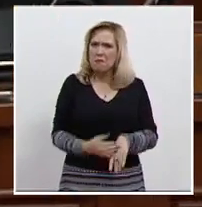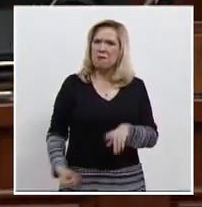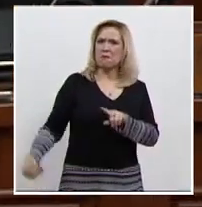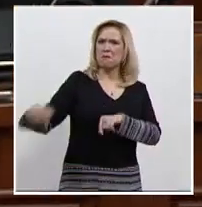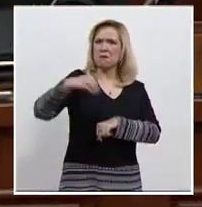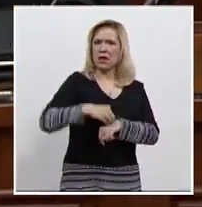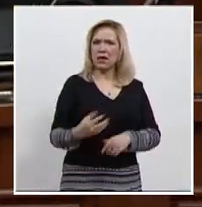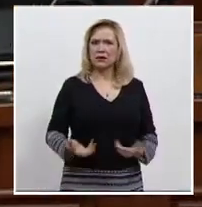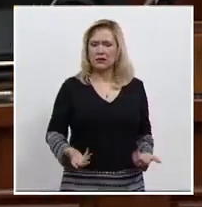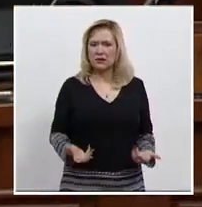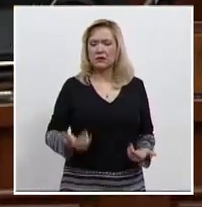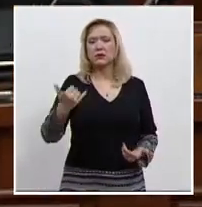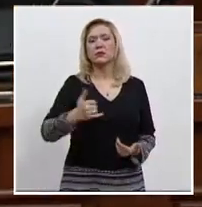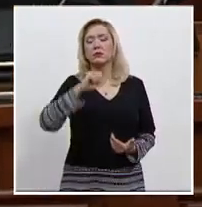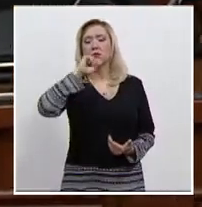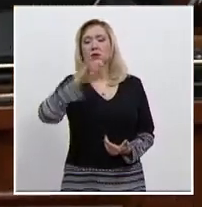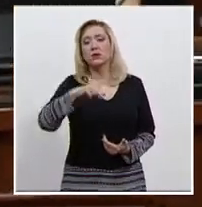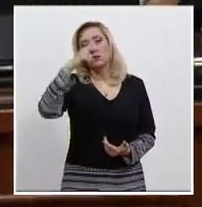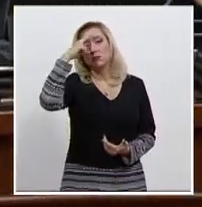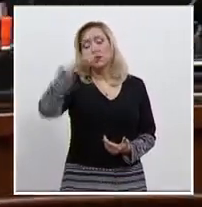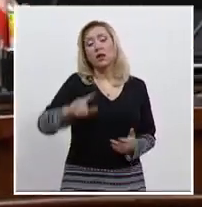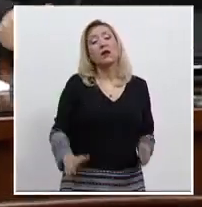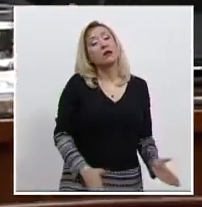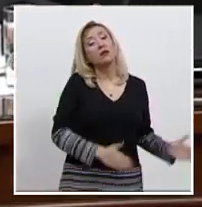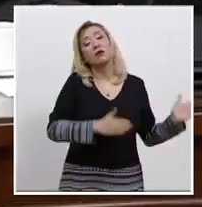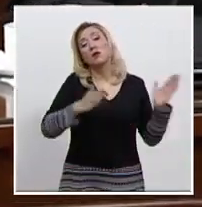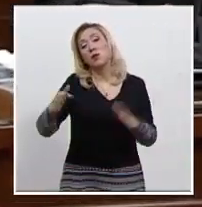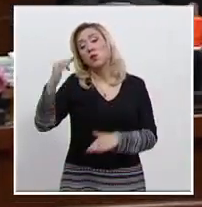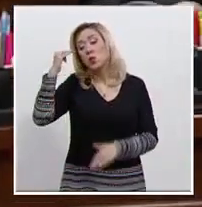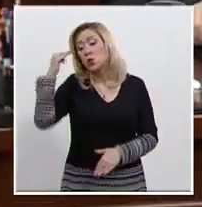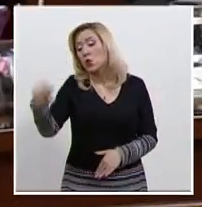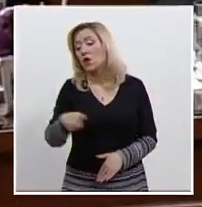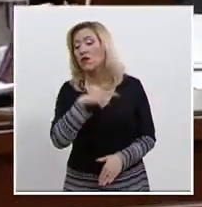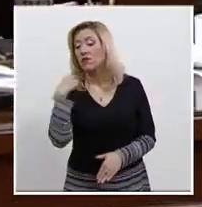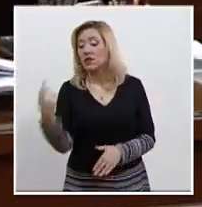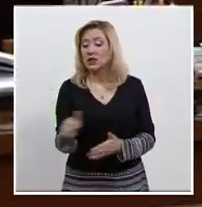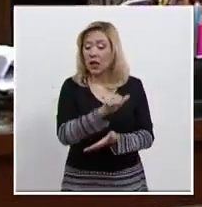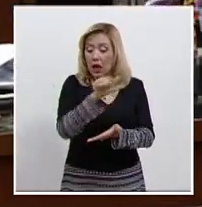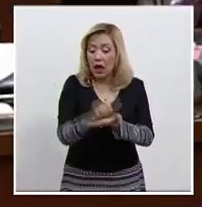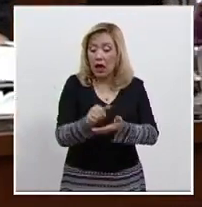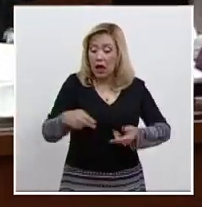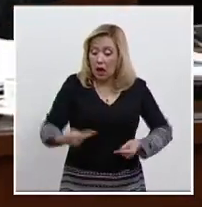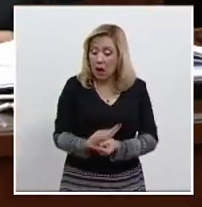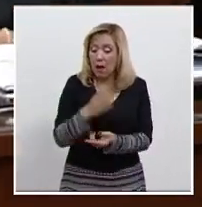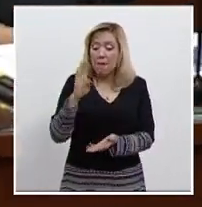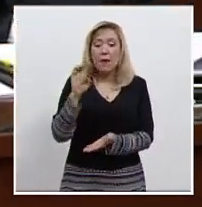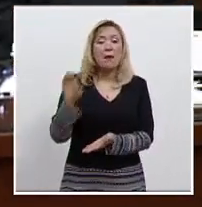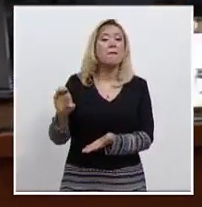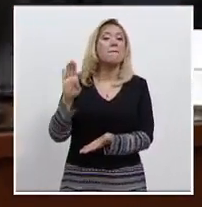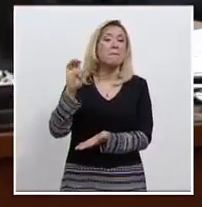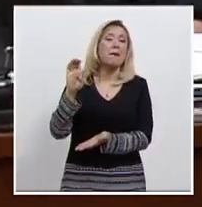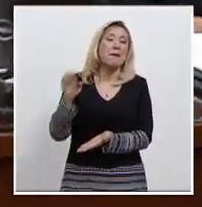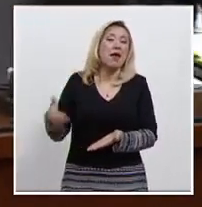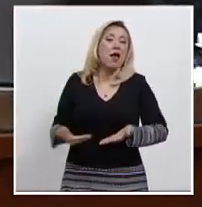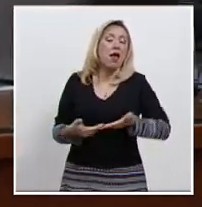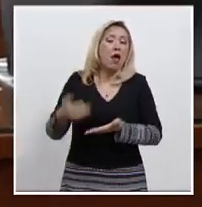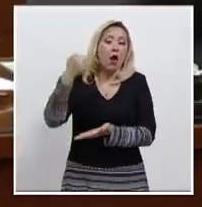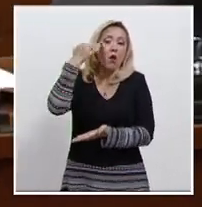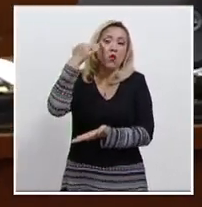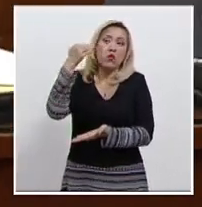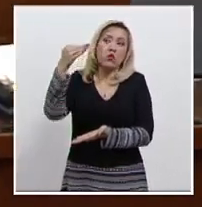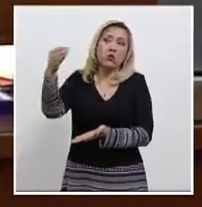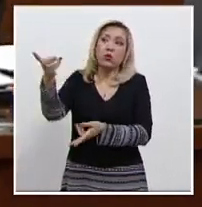artículos con el cobro por registro extemporáneo de nacimiento. De la tercera acción de inconstitucionalidad fue